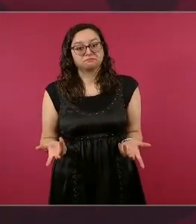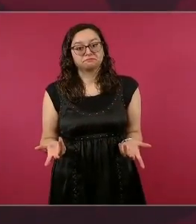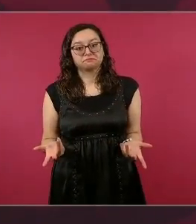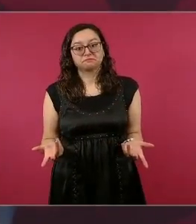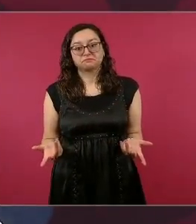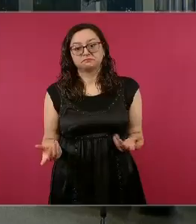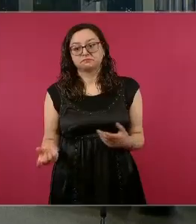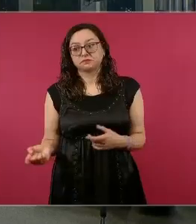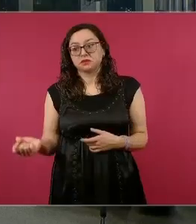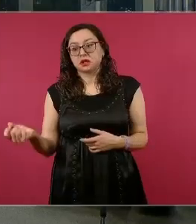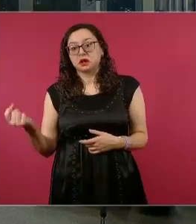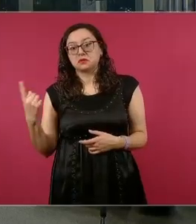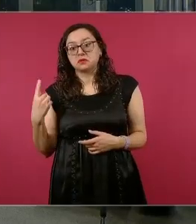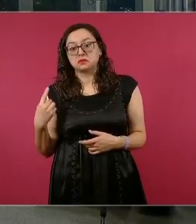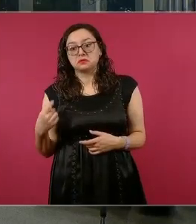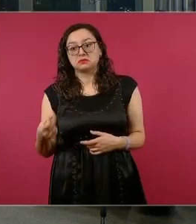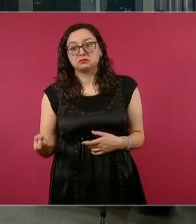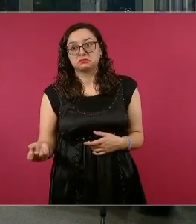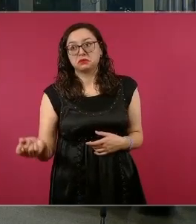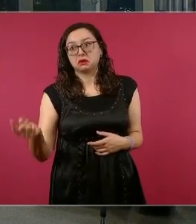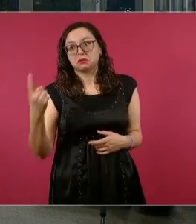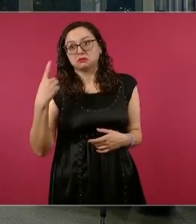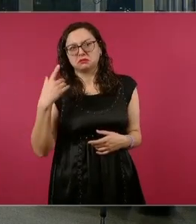Y está el PREP,